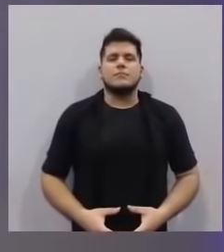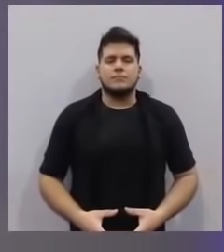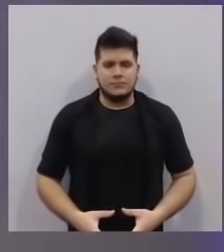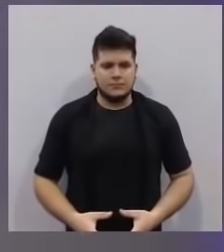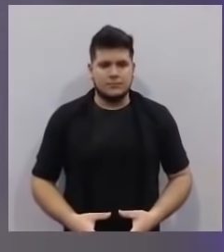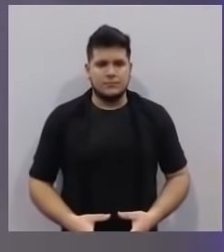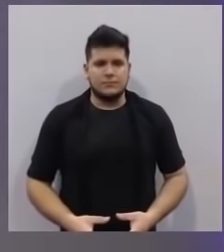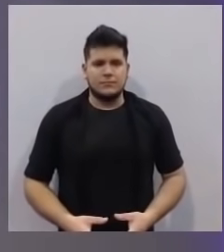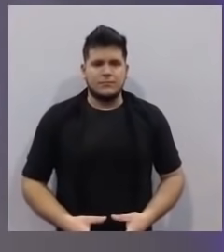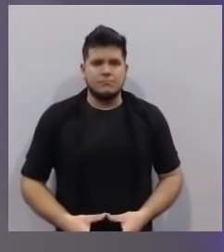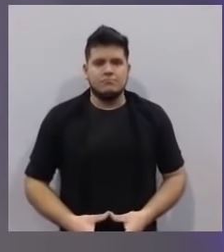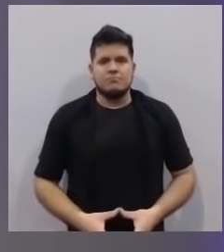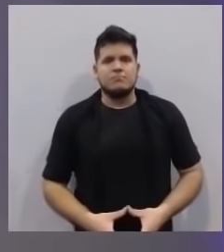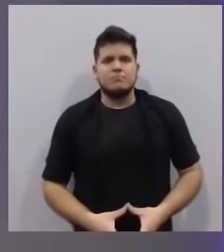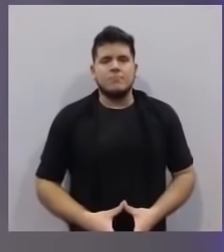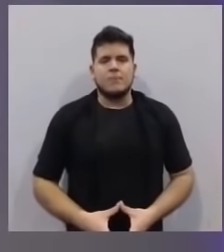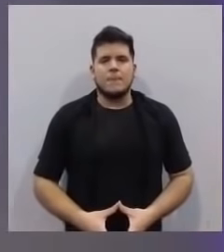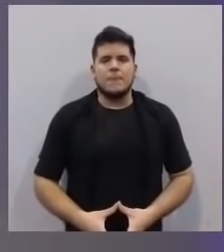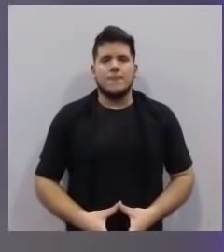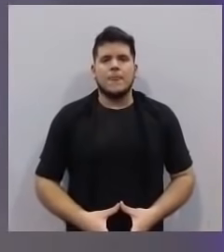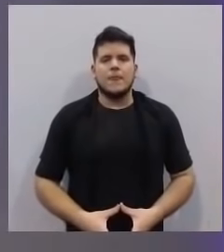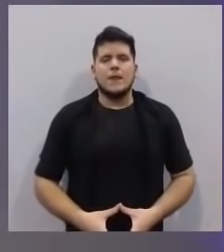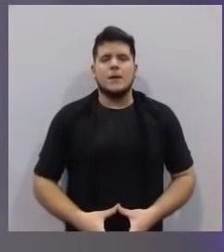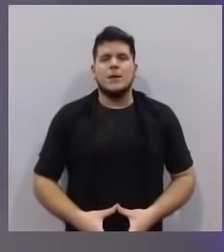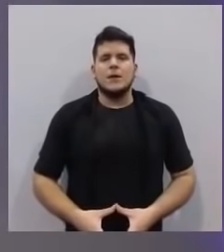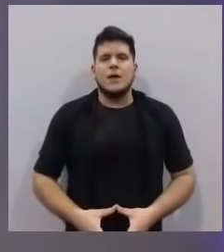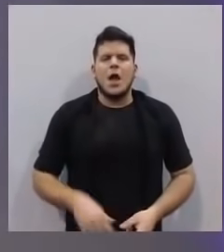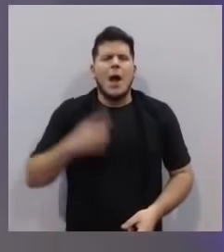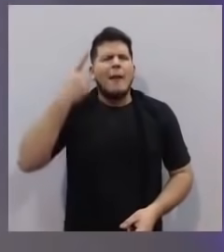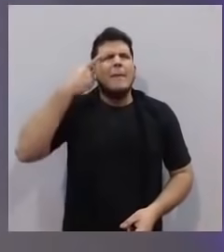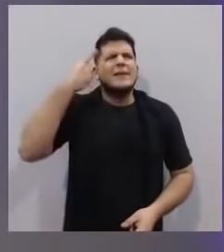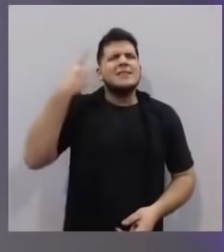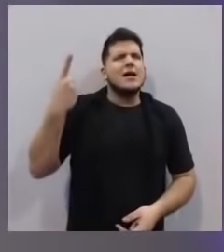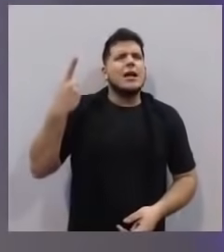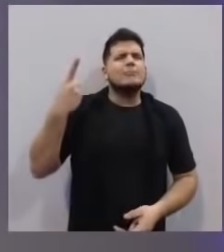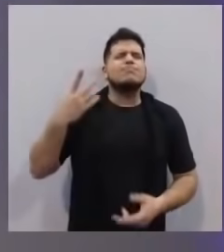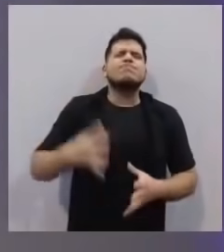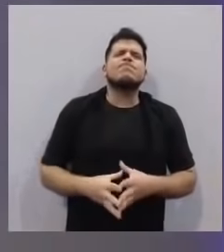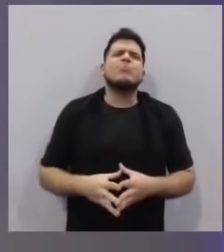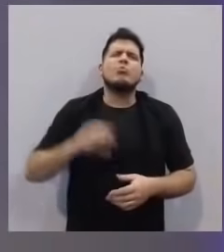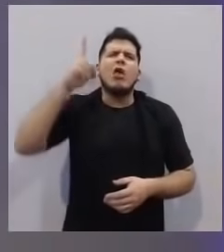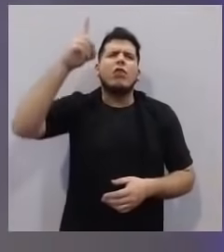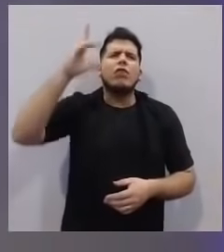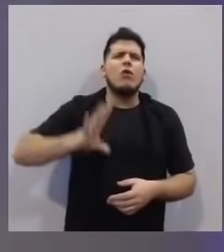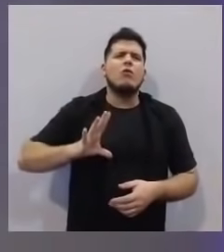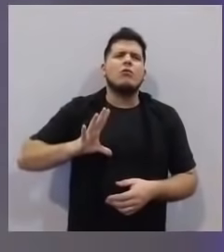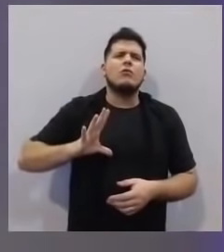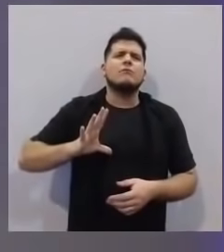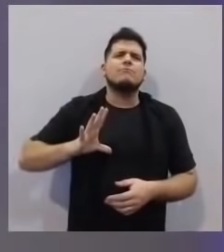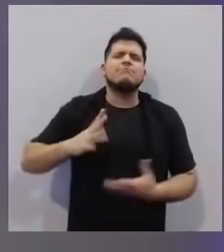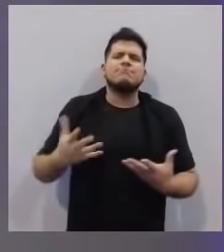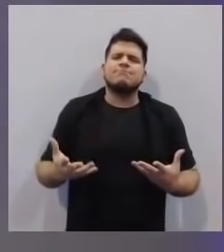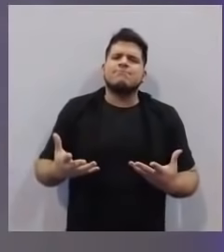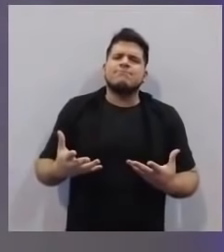se asombró del que estaba en casa yo imagino a dios usted se imagina mirando y diciendo silvana porque no